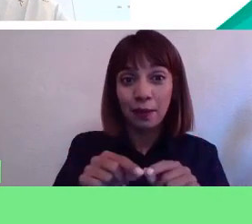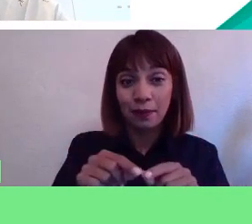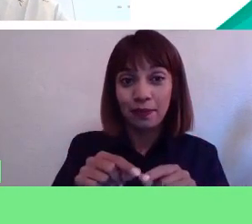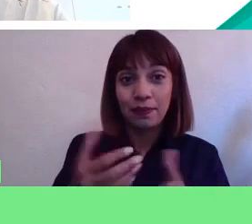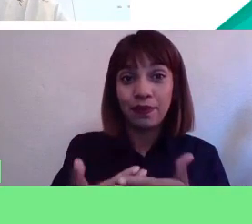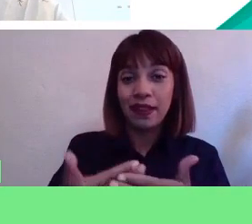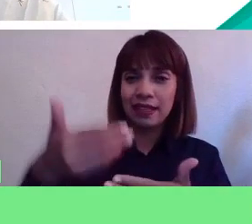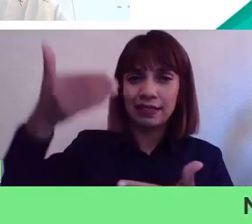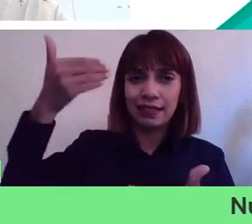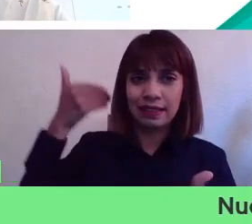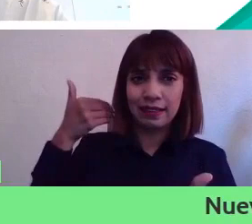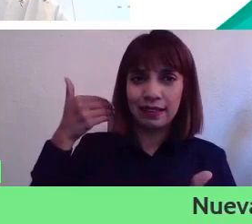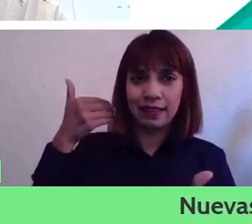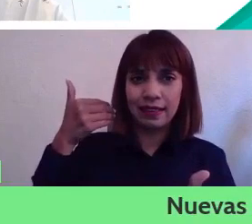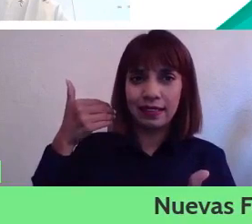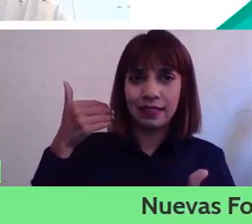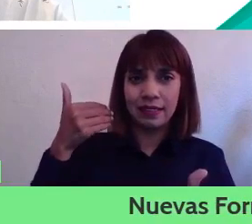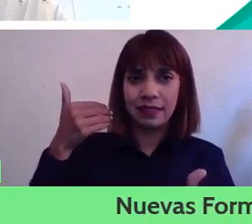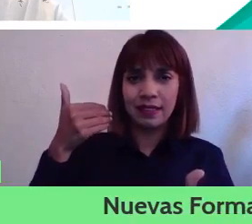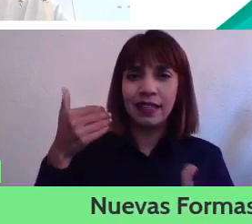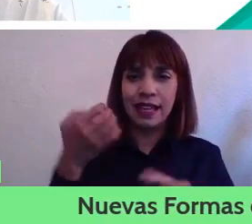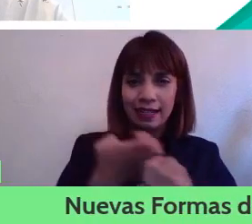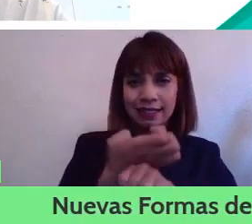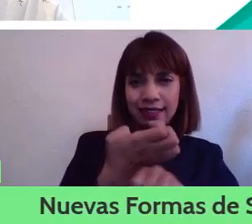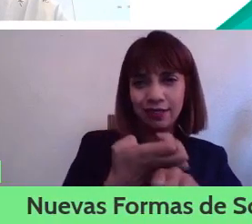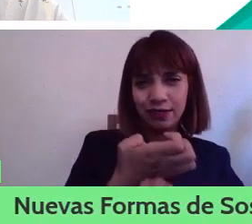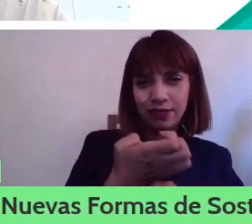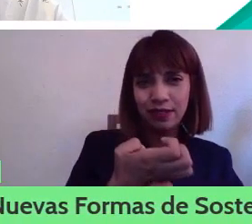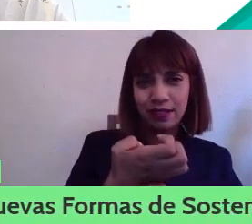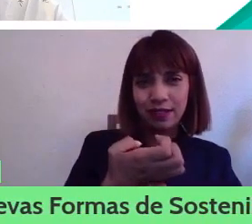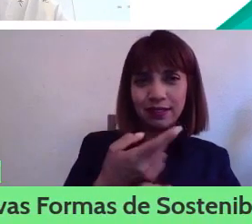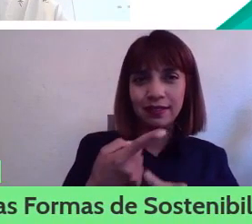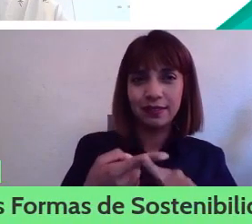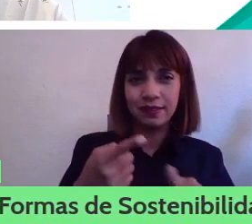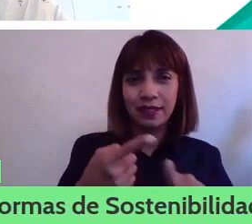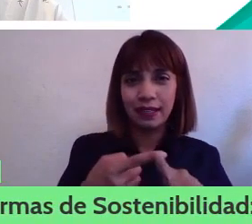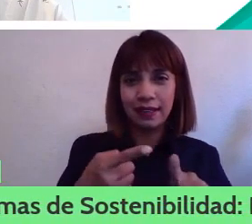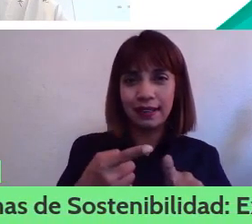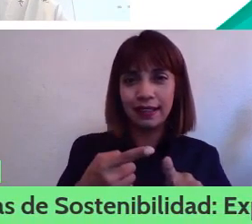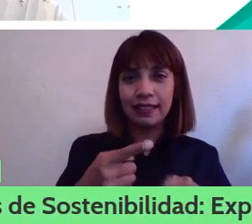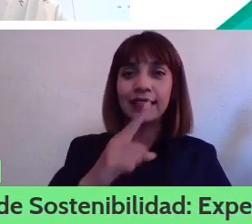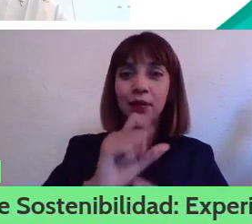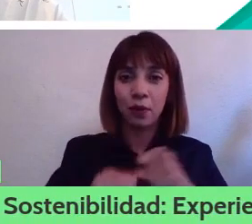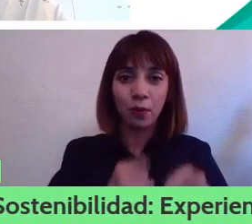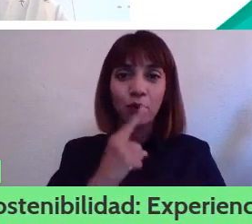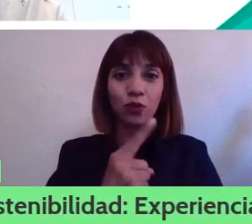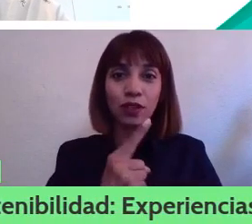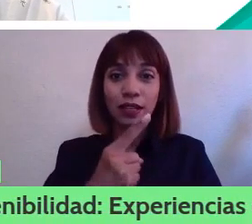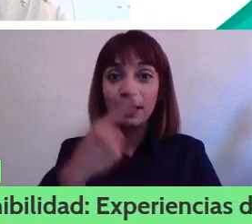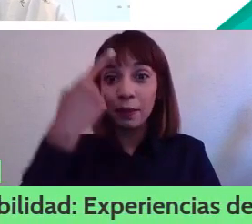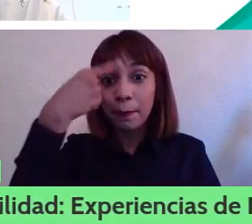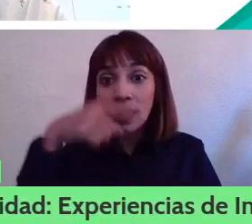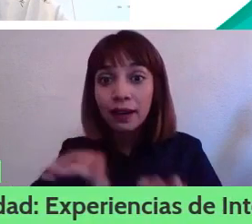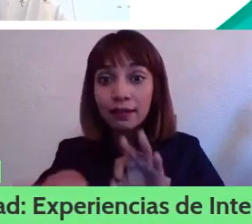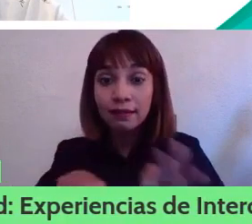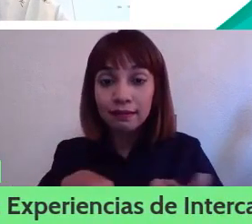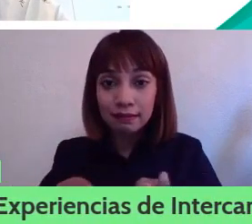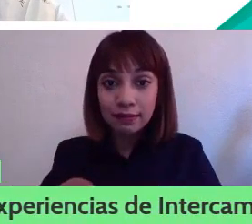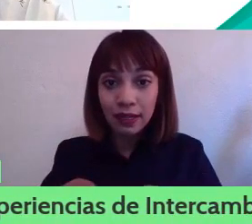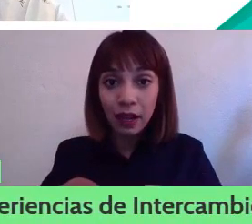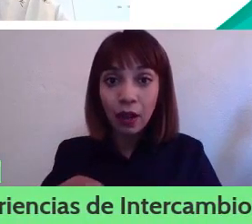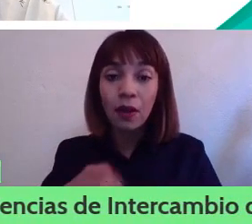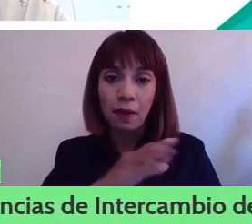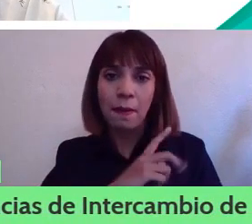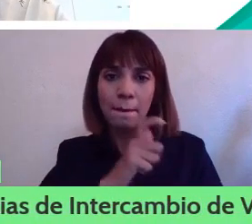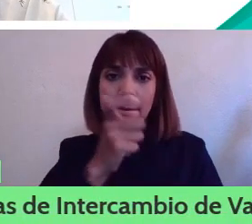organizaciones con sede en Estados Unidos. Y solamente cuando publicaban oportunidades de empleo. Entonces, hablamos de que en Idealist hay